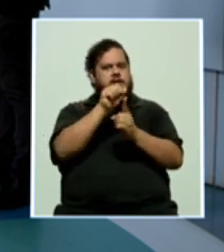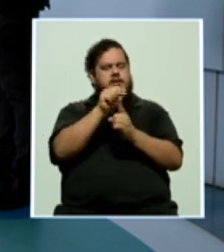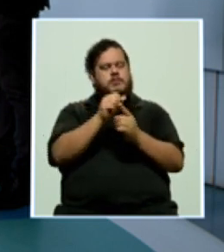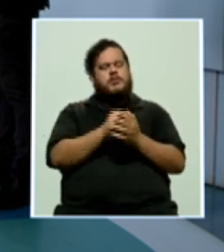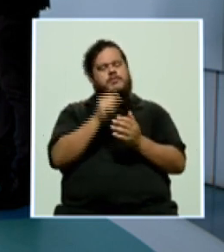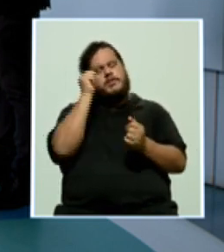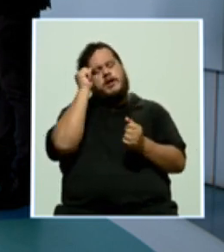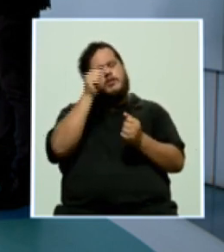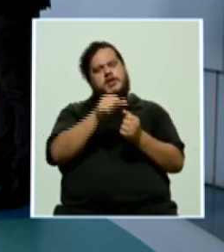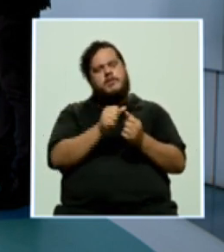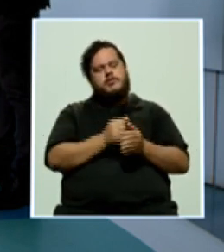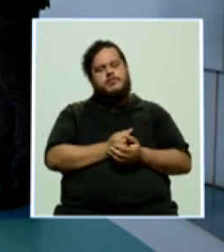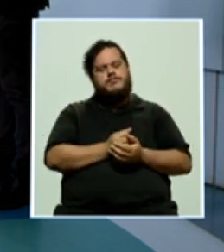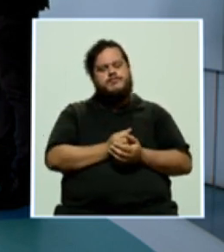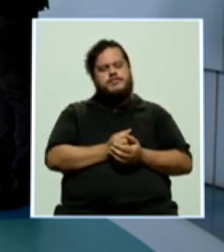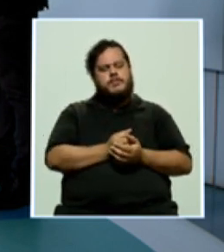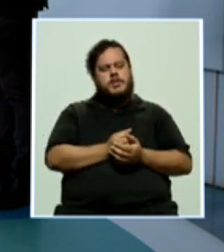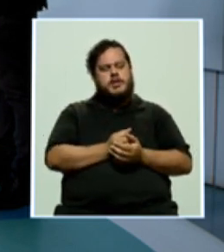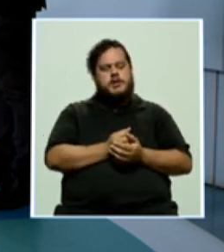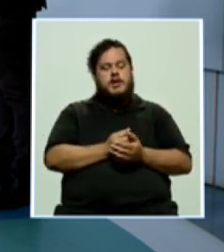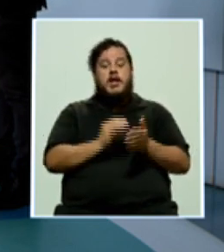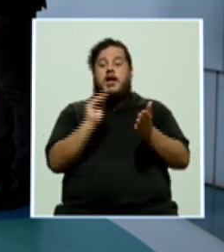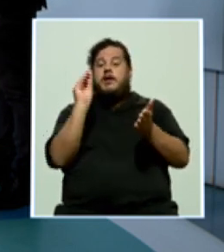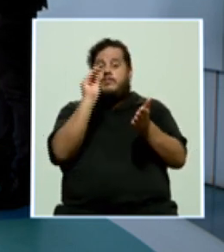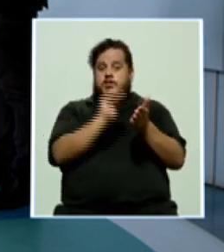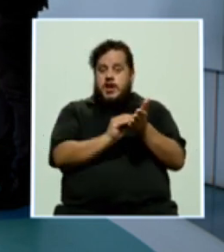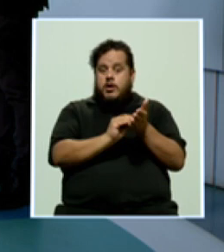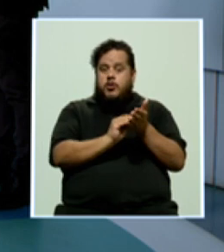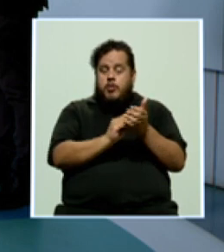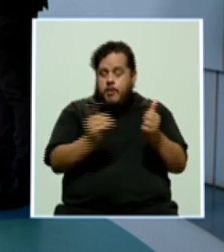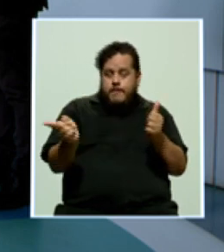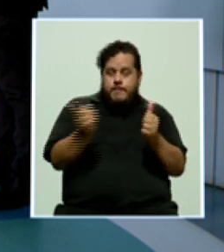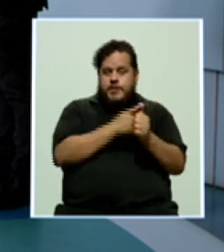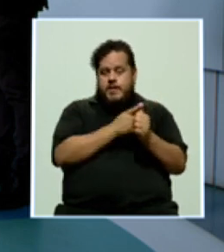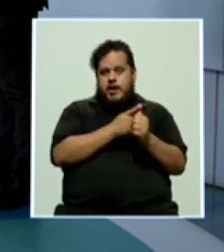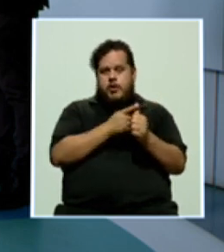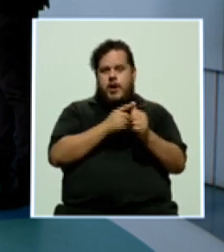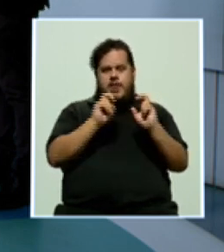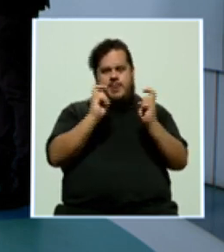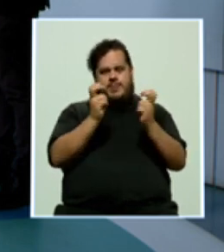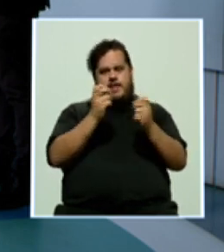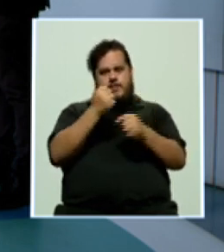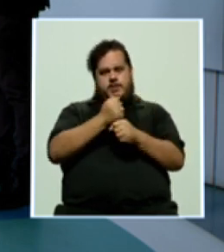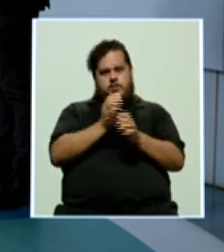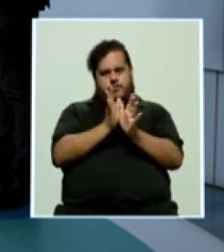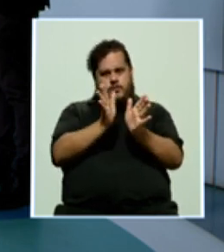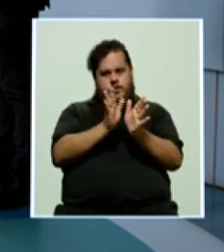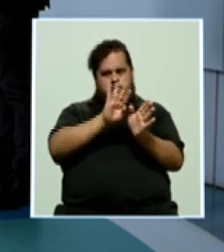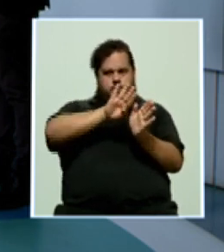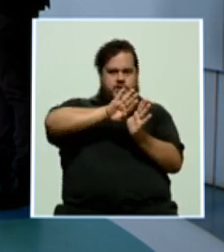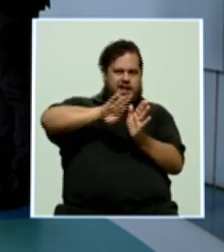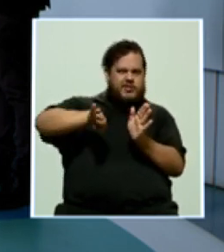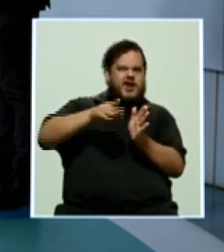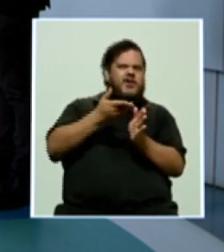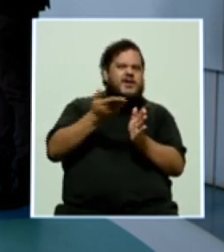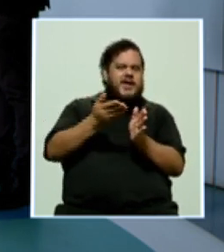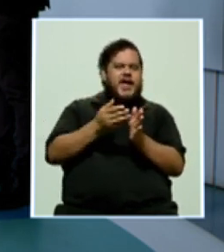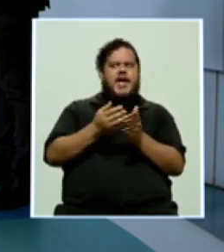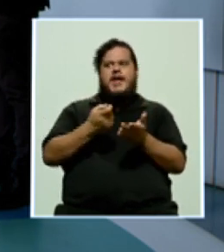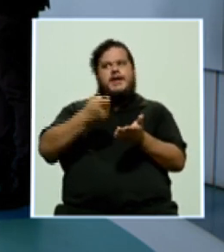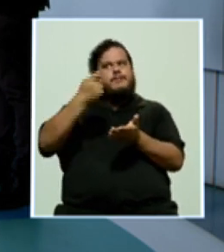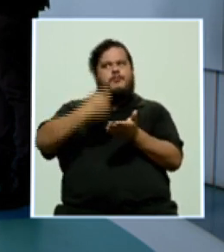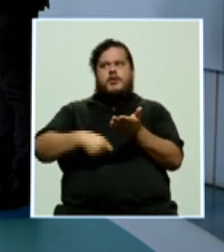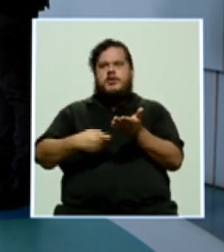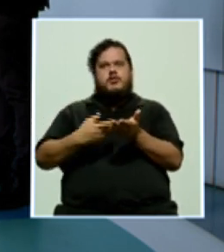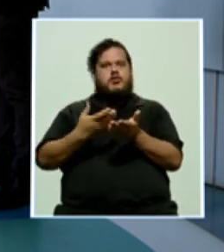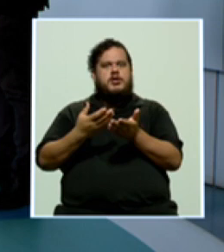Recordemos que pusieron como prioritario el tema de empleo público, dejando de lado poner más impuestos, por